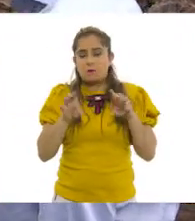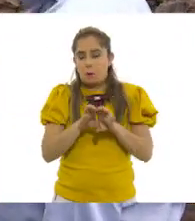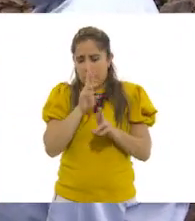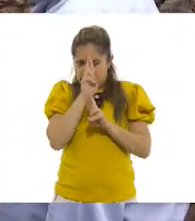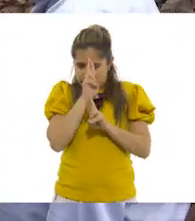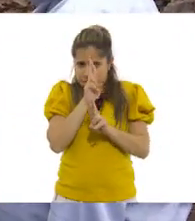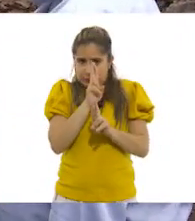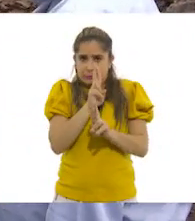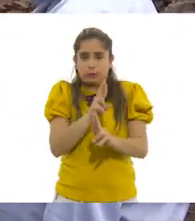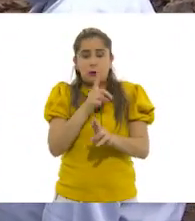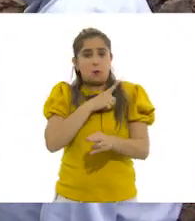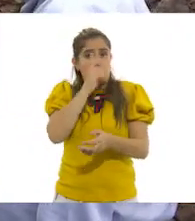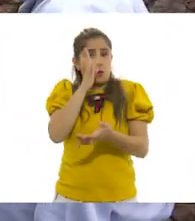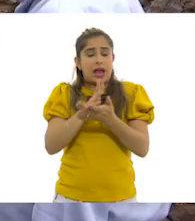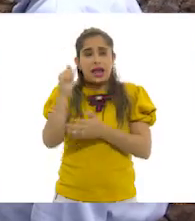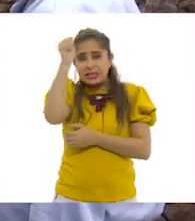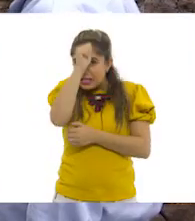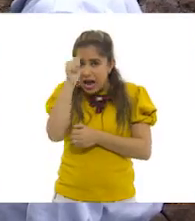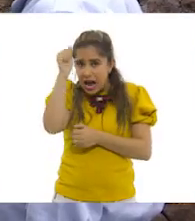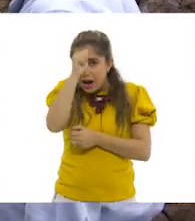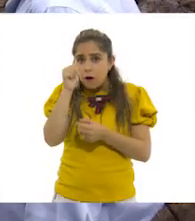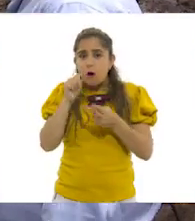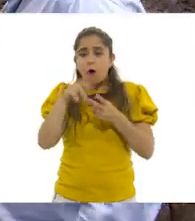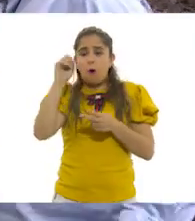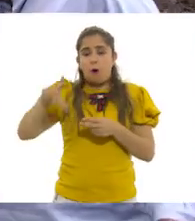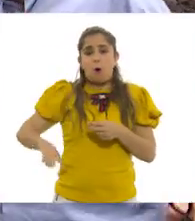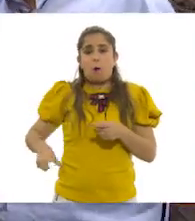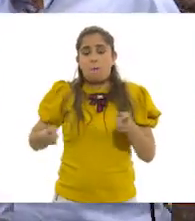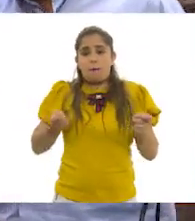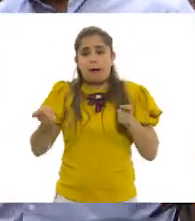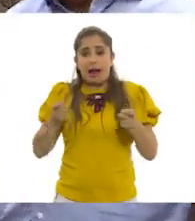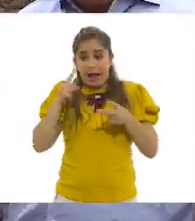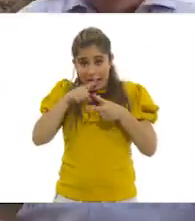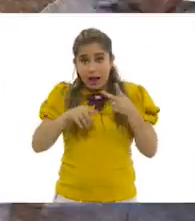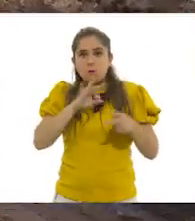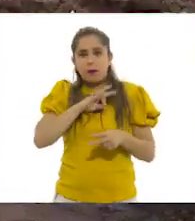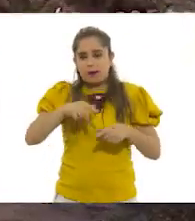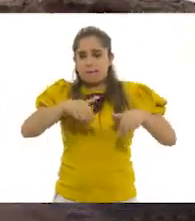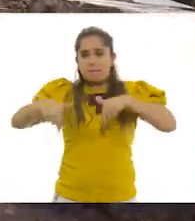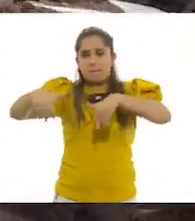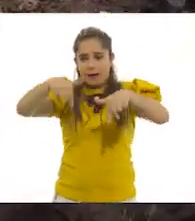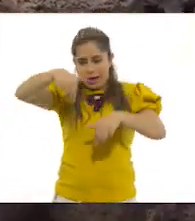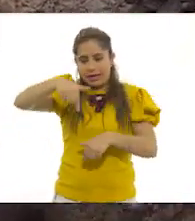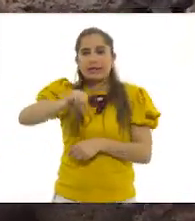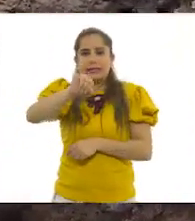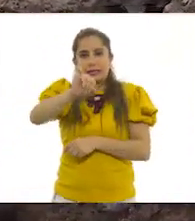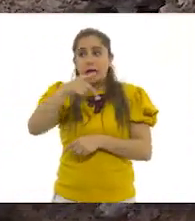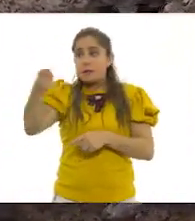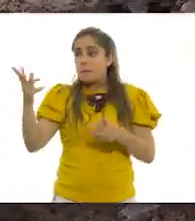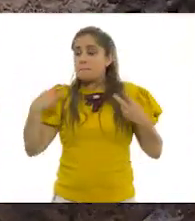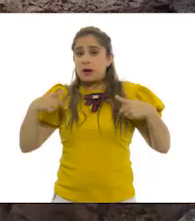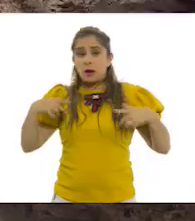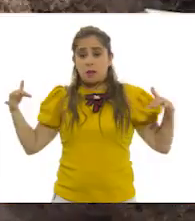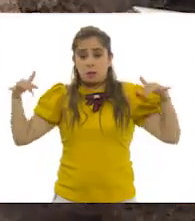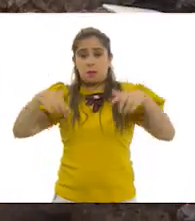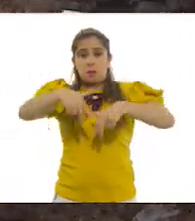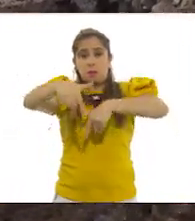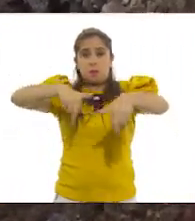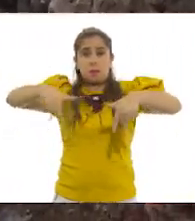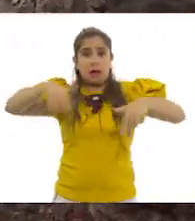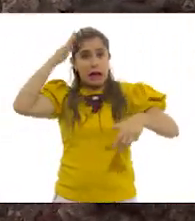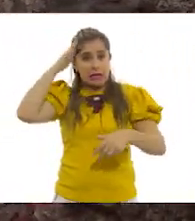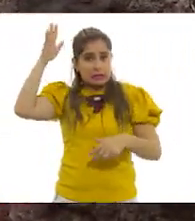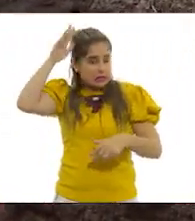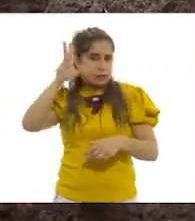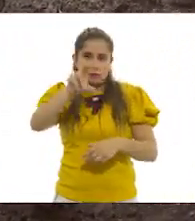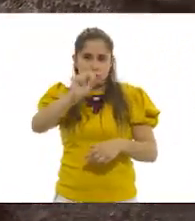únicamente, sí, claro, los sacerdotes o los gobernantes son los que podrían andar por acá. A ver, claro, vamos, ¿aquí qué era?